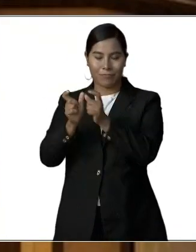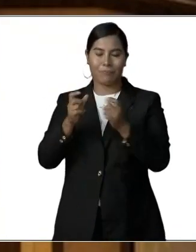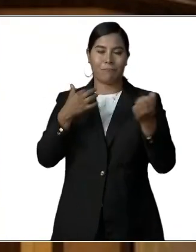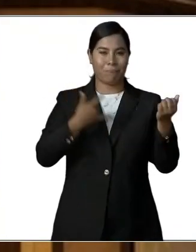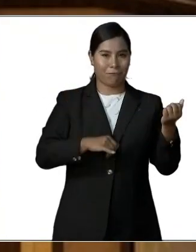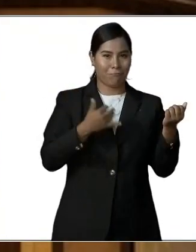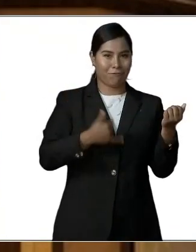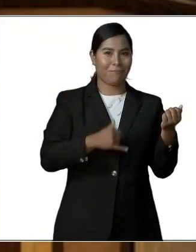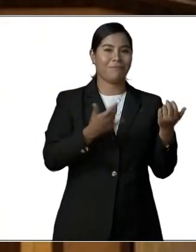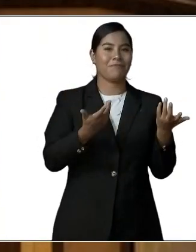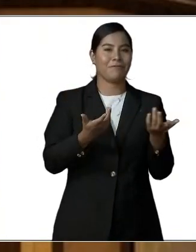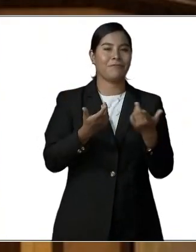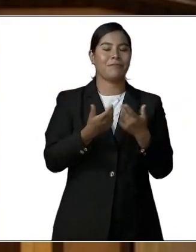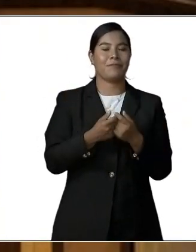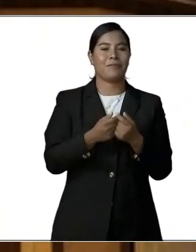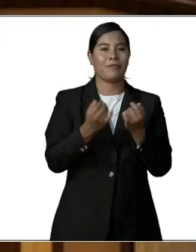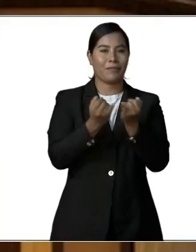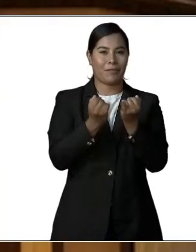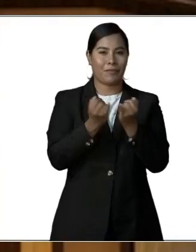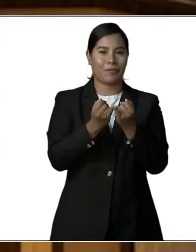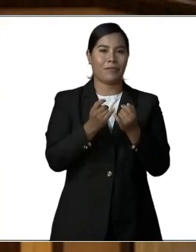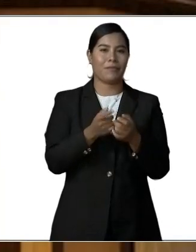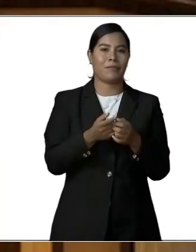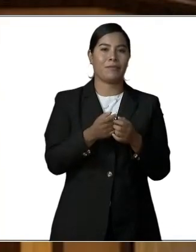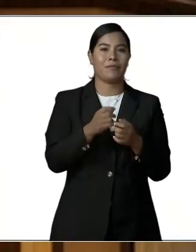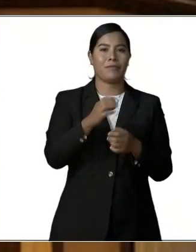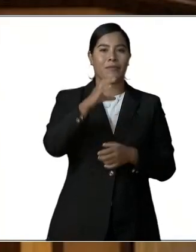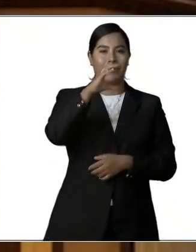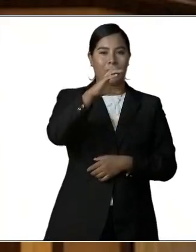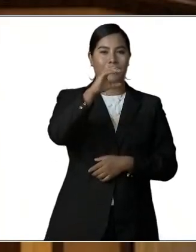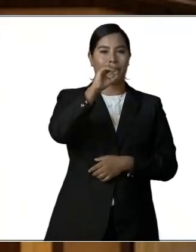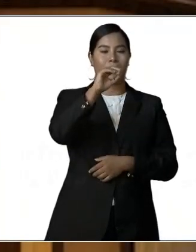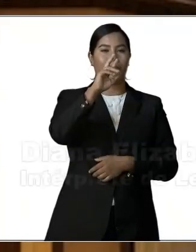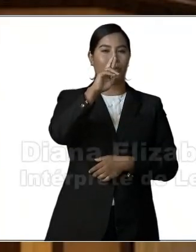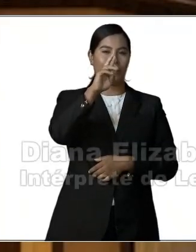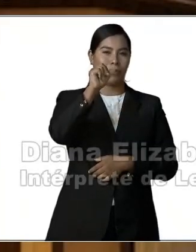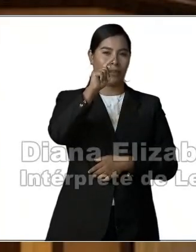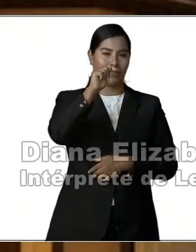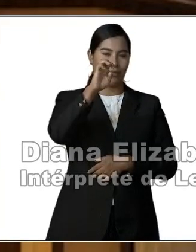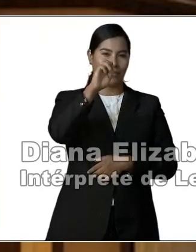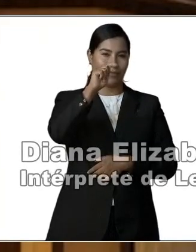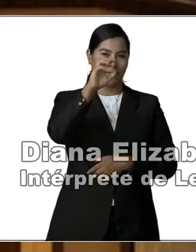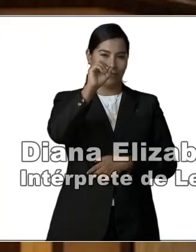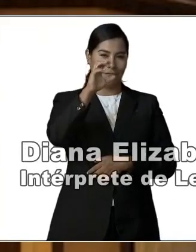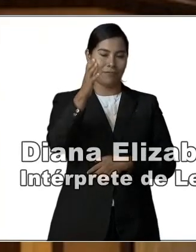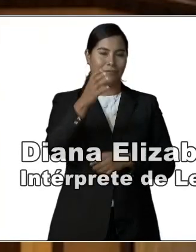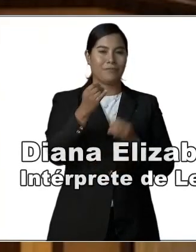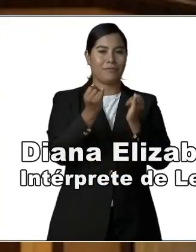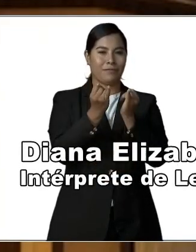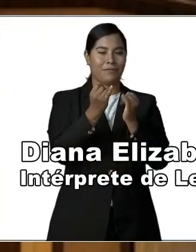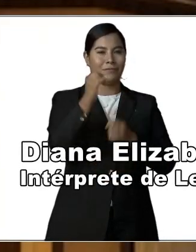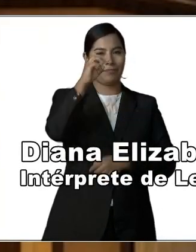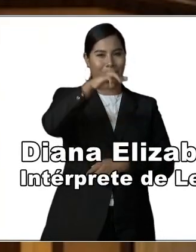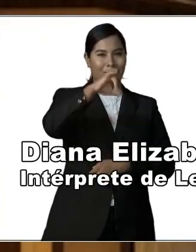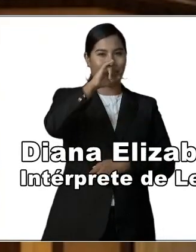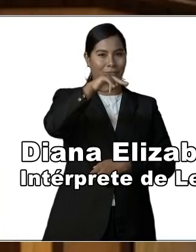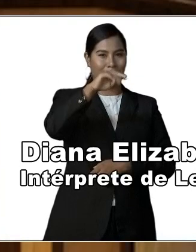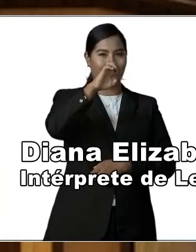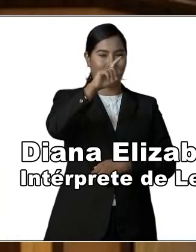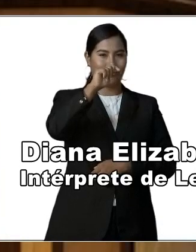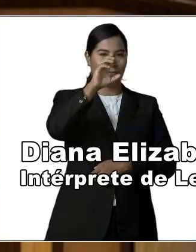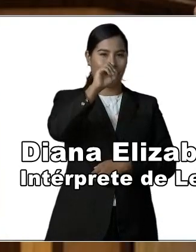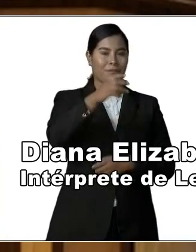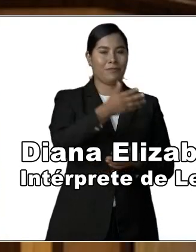además integrante de este grupo legendario ya, el Cuarteto Minueto, de muchos años en la música y pues que es un honor tenerlo esta